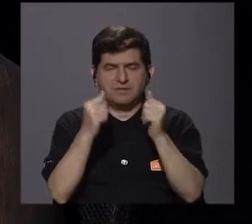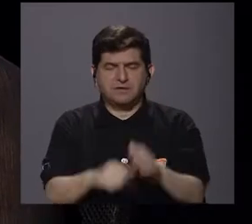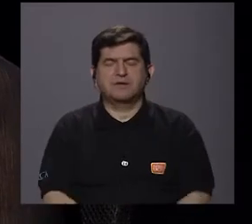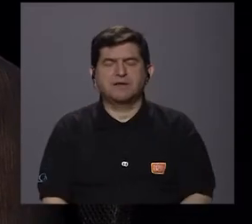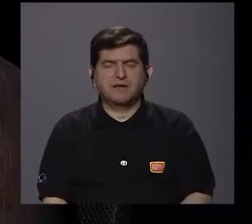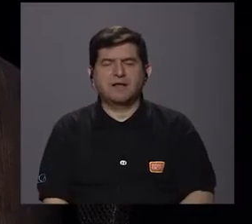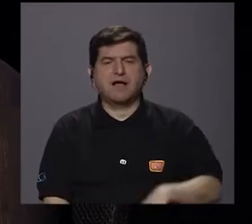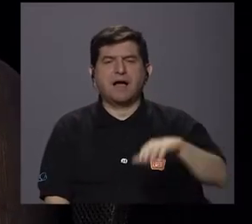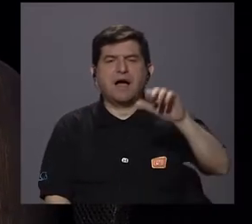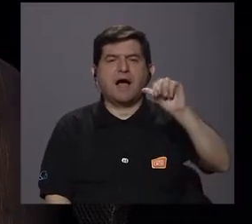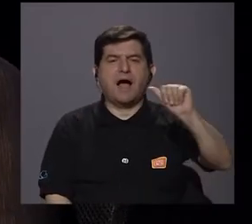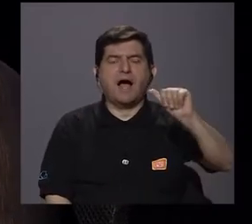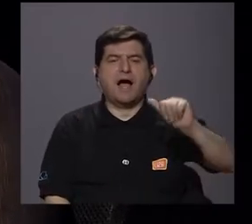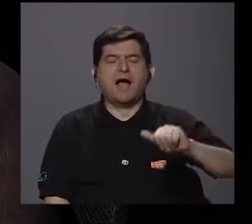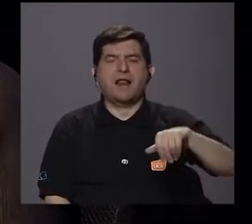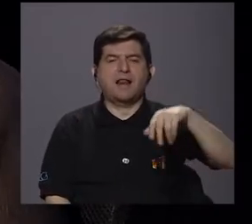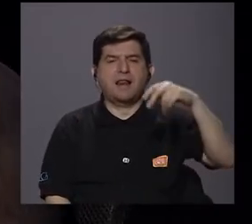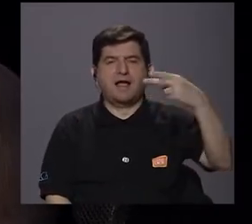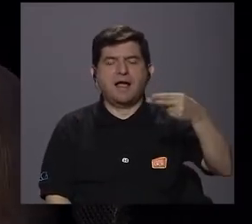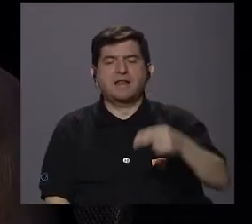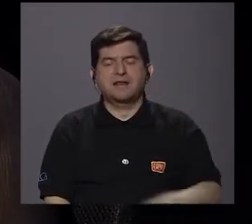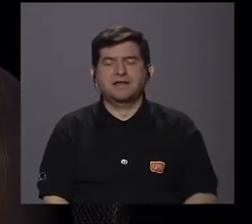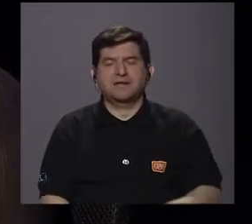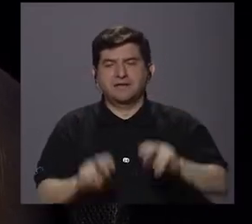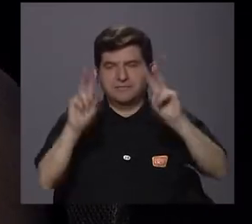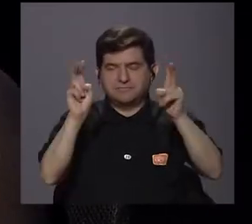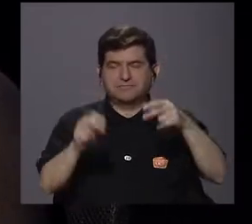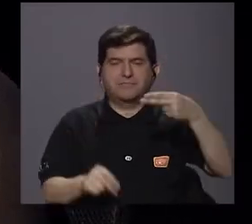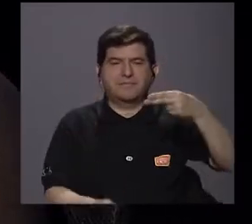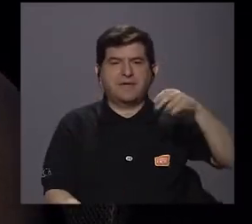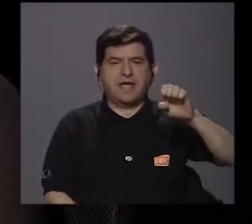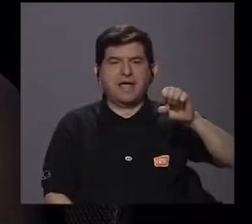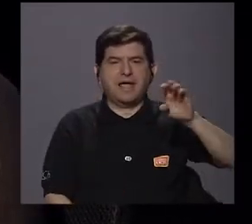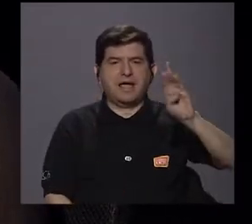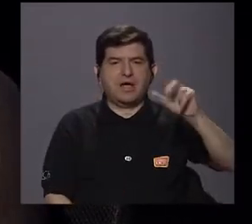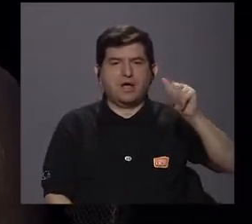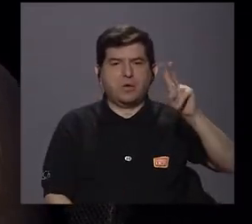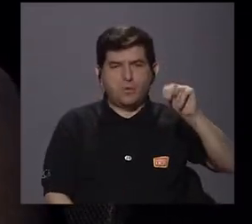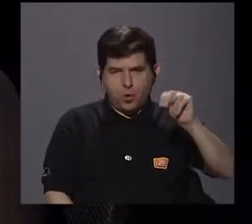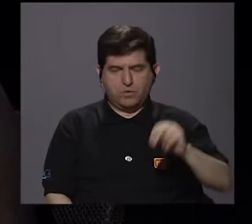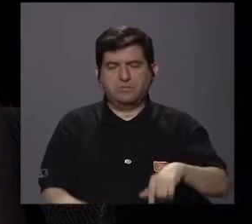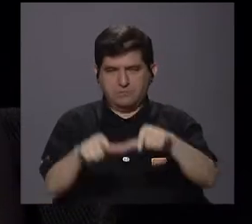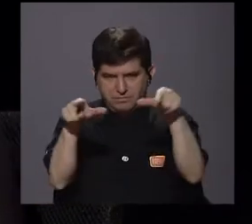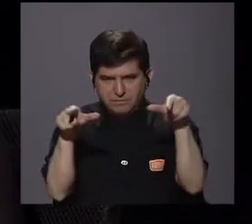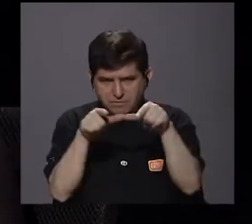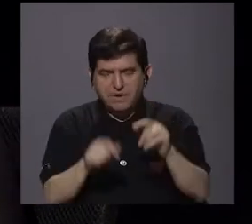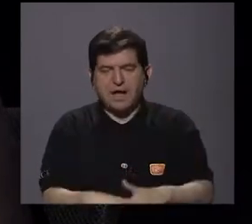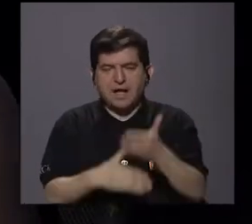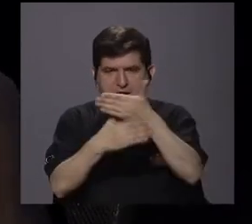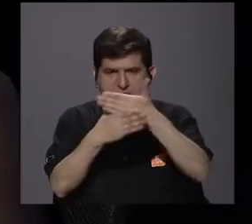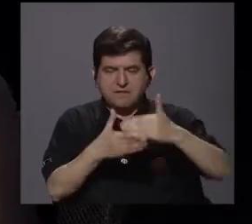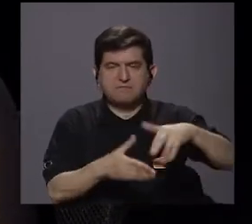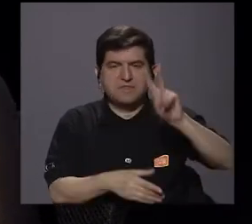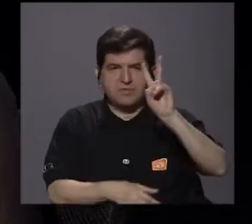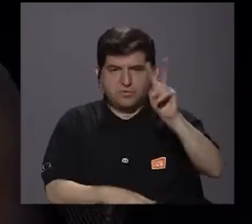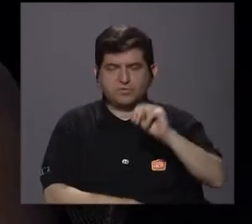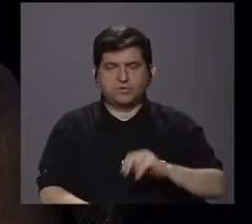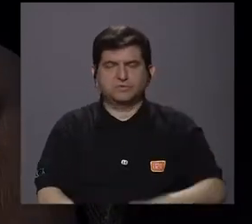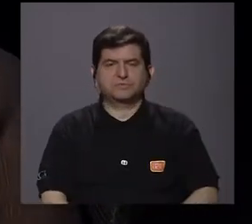Al-Jalil, Hebrón entre paréntesis, su nombre correcto es Al-Jalil, está dividido en dos.